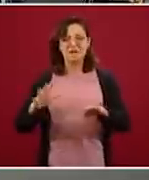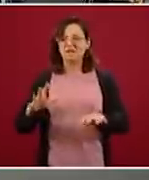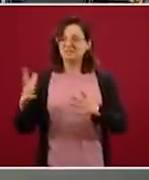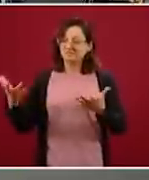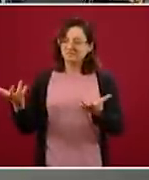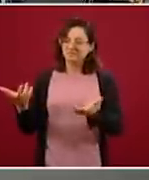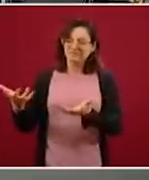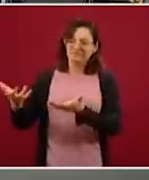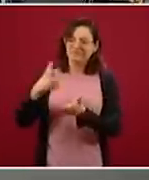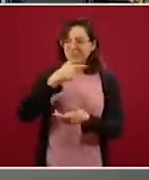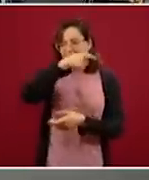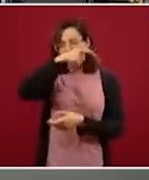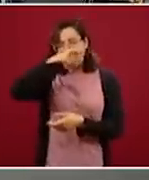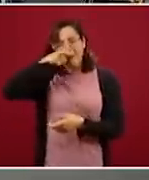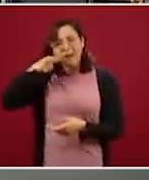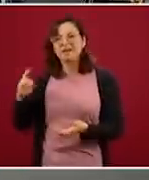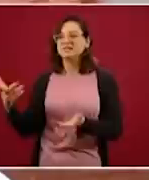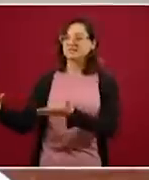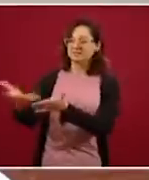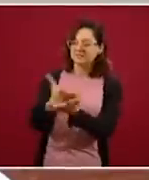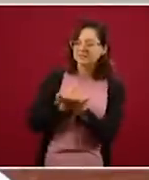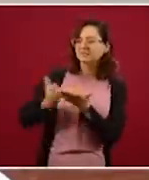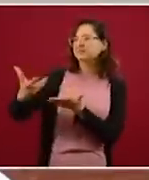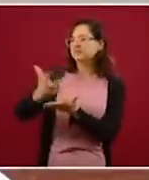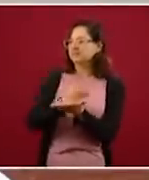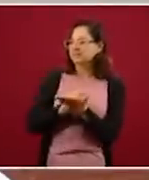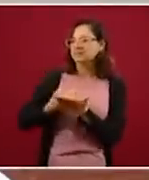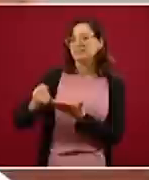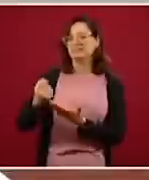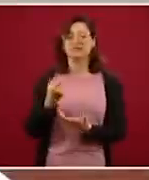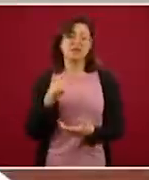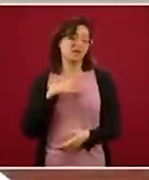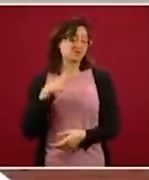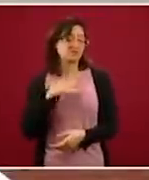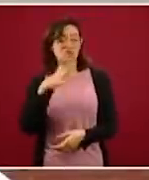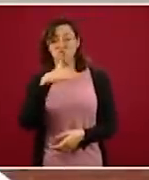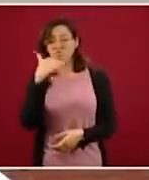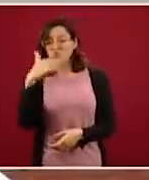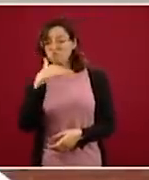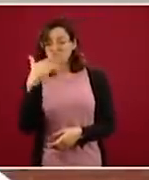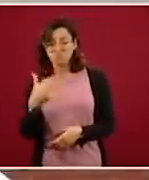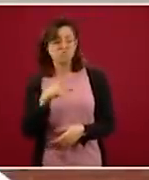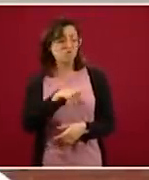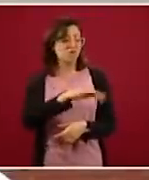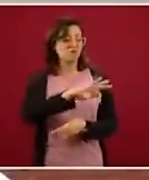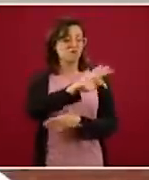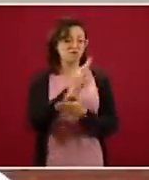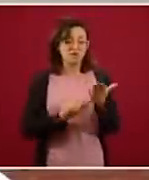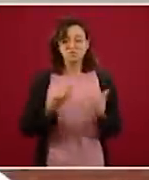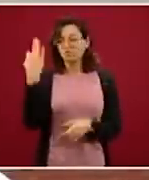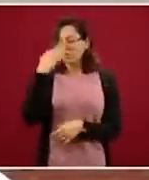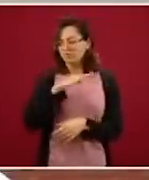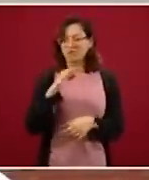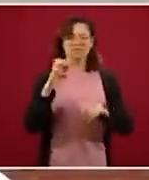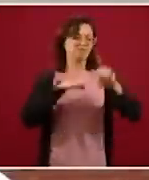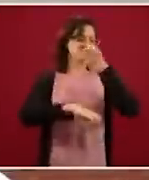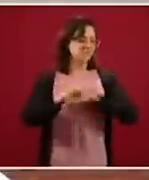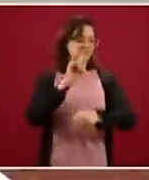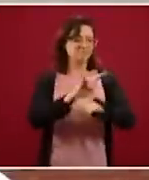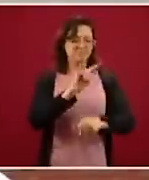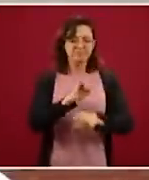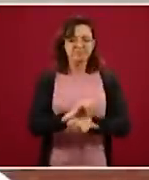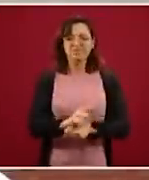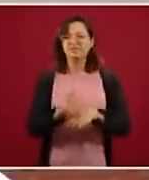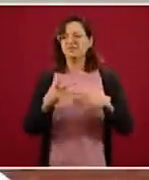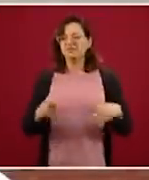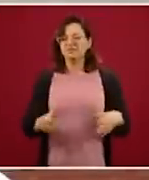pienso en el outsourcing ilegal y pienso en las empresas fachada, porque ahí están los actos de corrupción, y pienso en las empresas factureras respecto a el